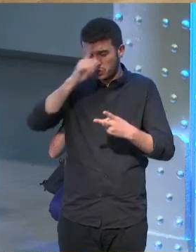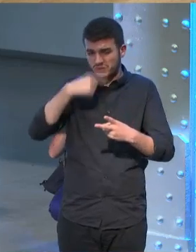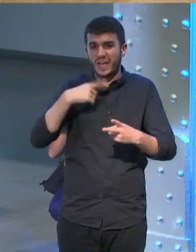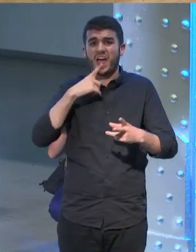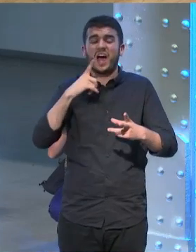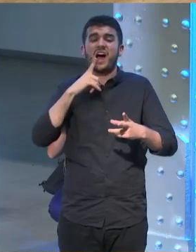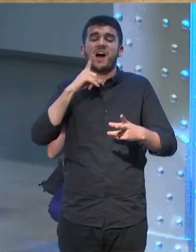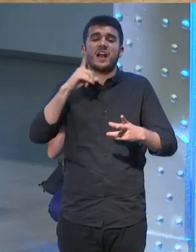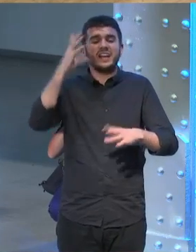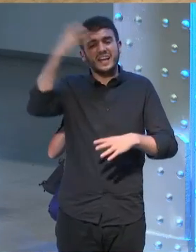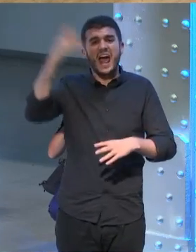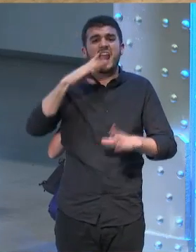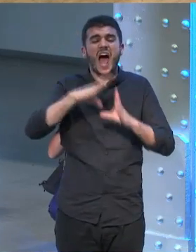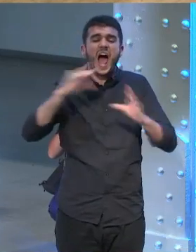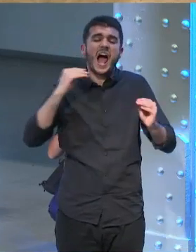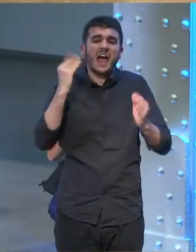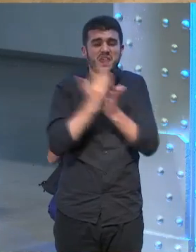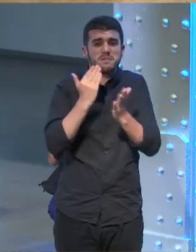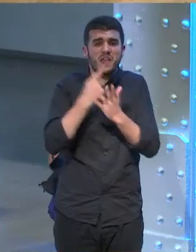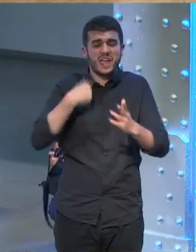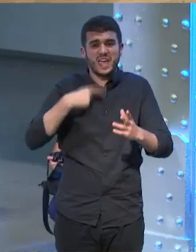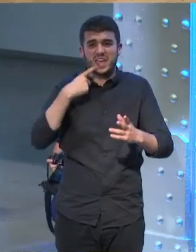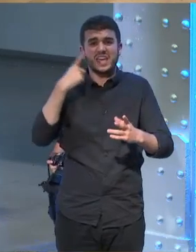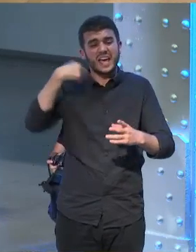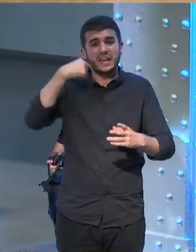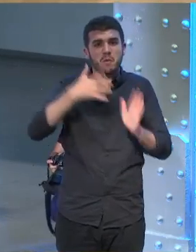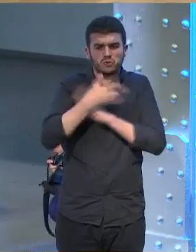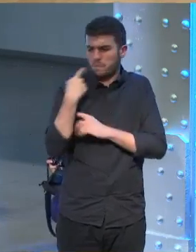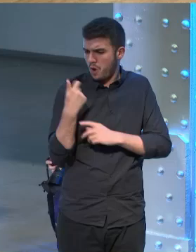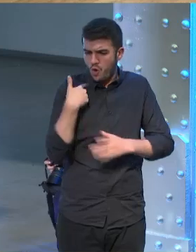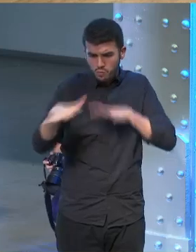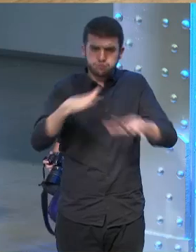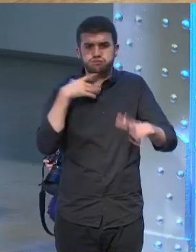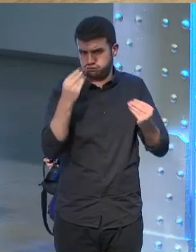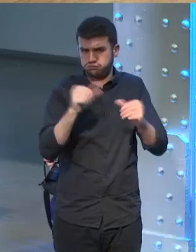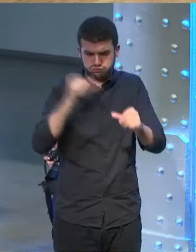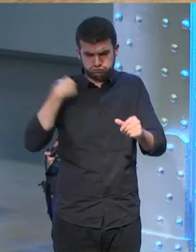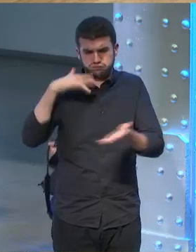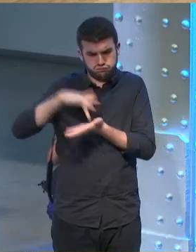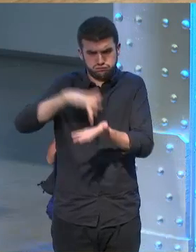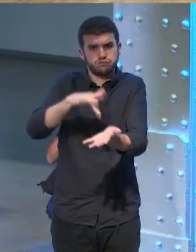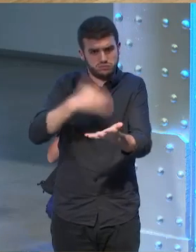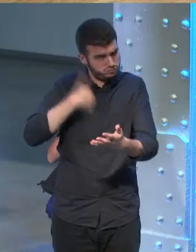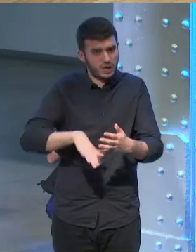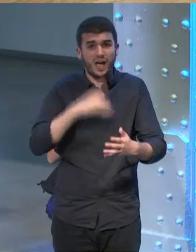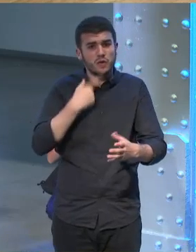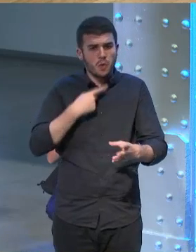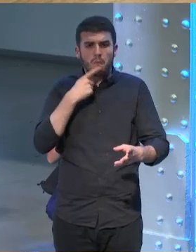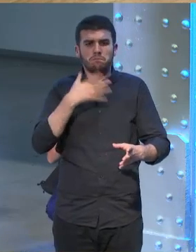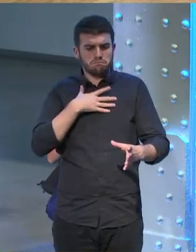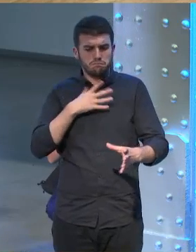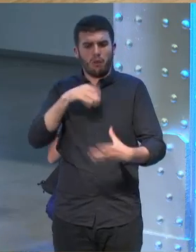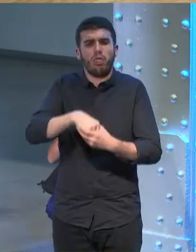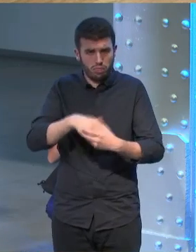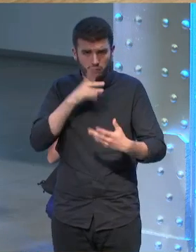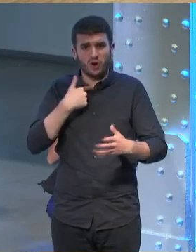de la Ingeniería está también poniendo muy en marcha programas de mentoras, y estoy involucrándome mucho porque,